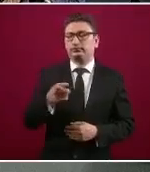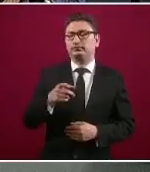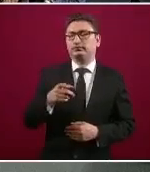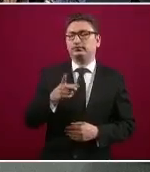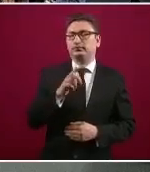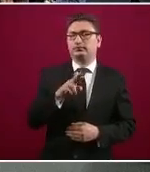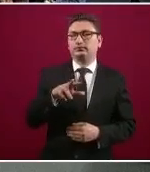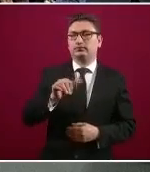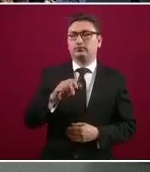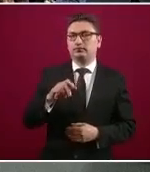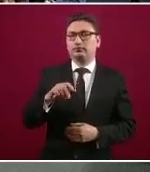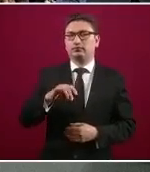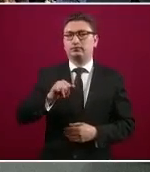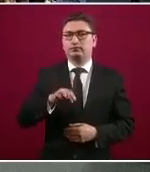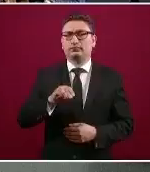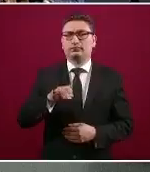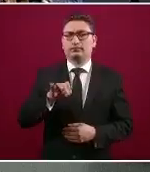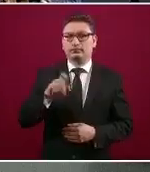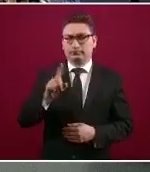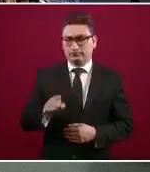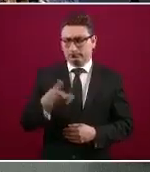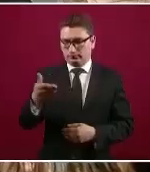puede contestar, por favor.